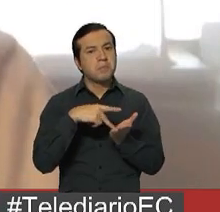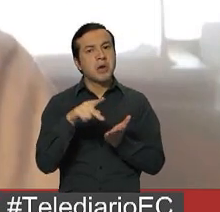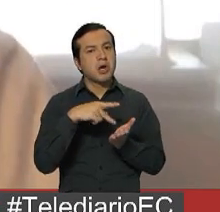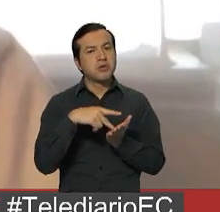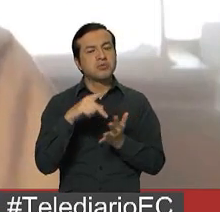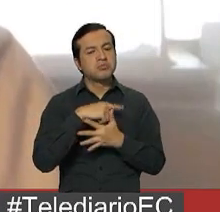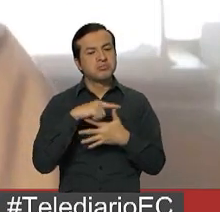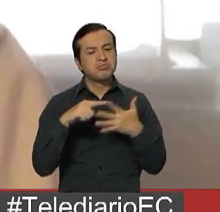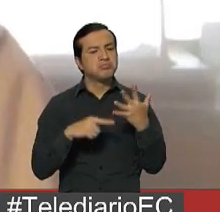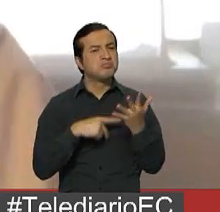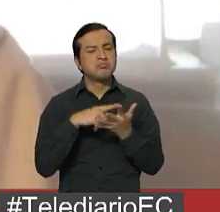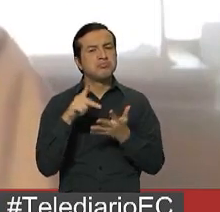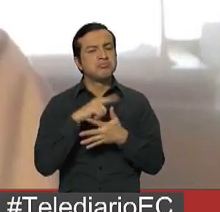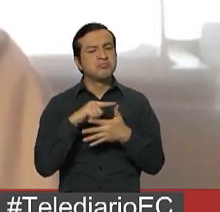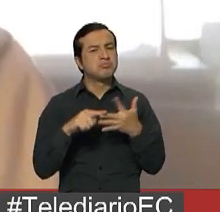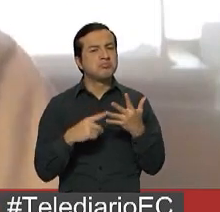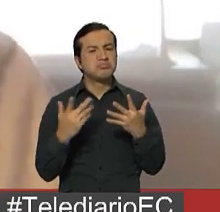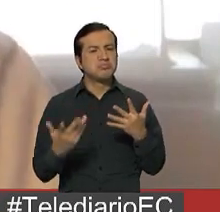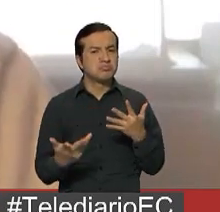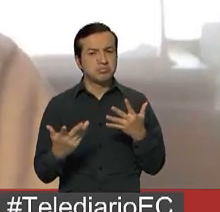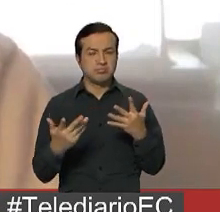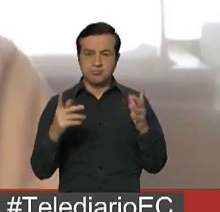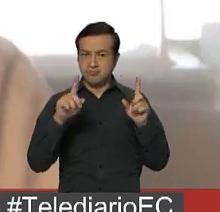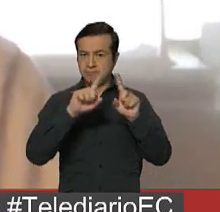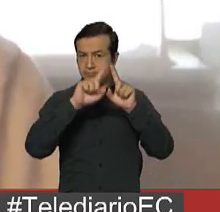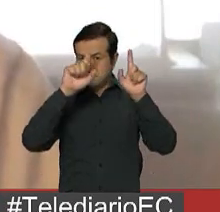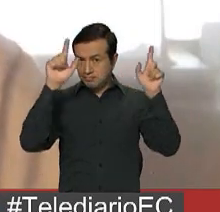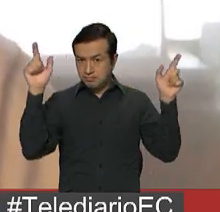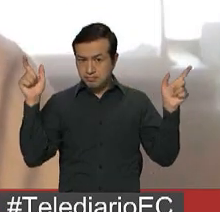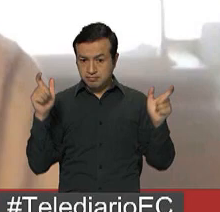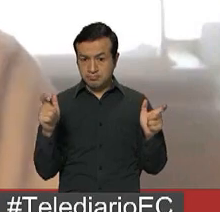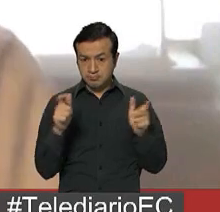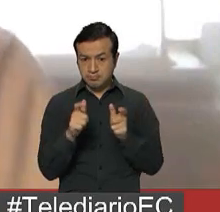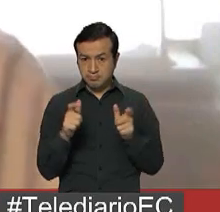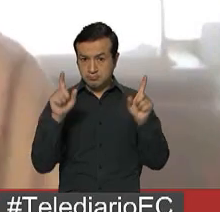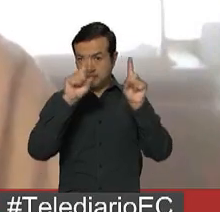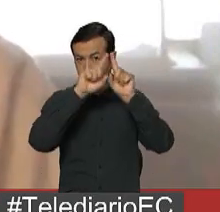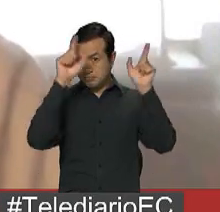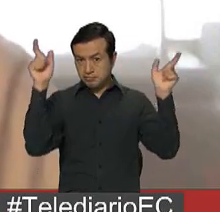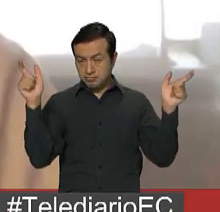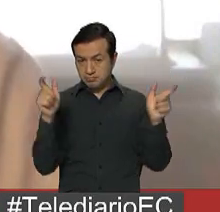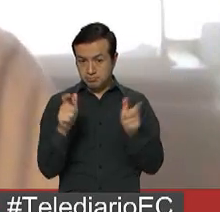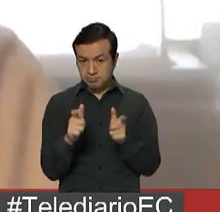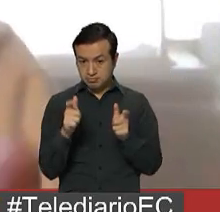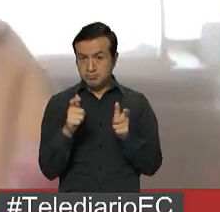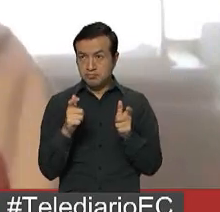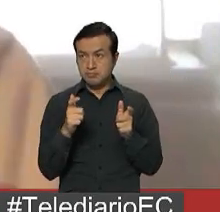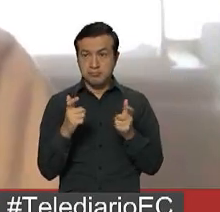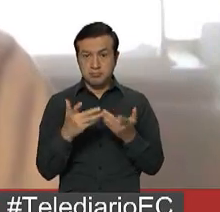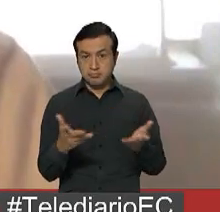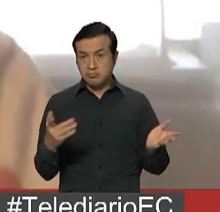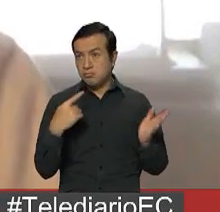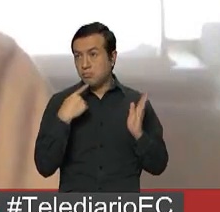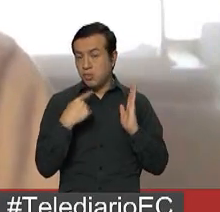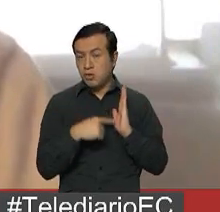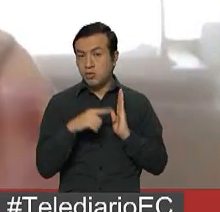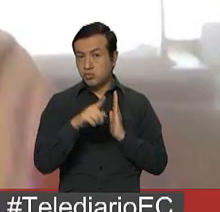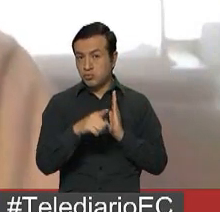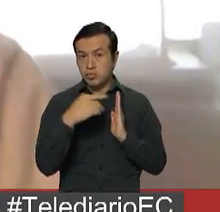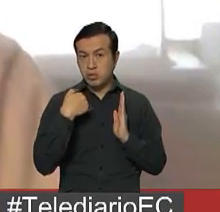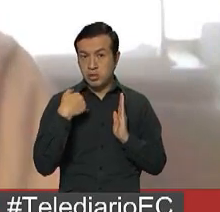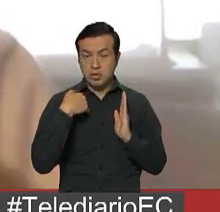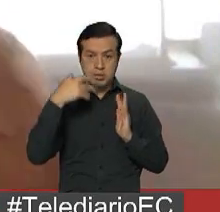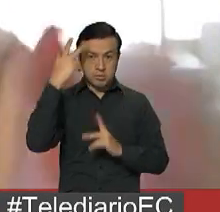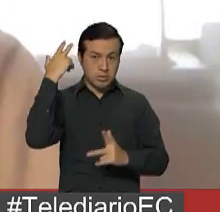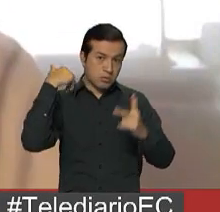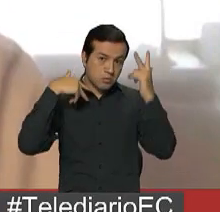pagos esto que sucede en las pequeñas y medianas empresas y en las micro entes ticas que por ejemplo si usted tiene una peluquería